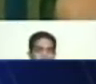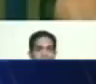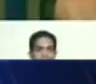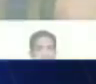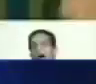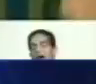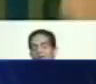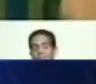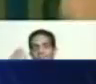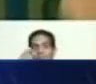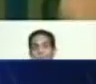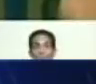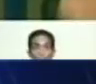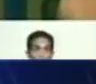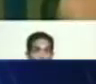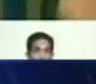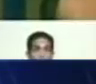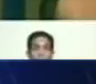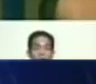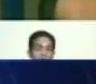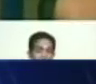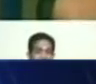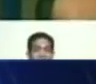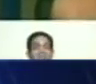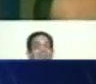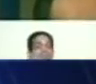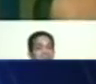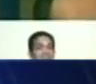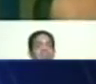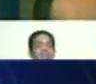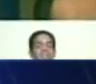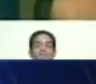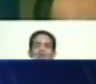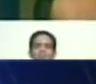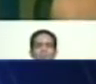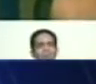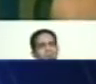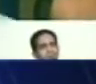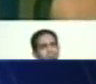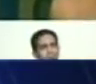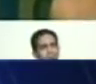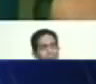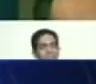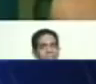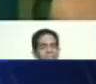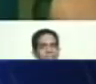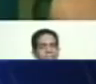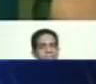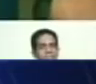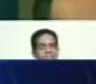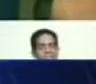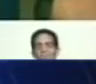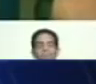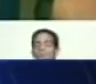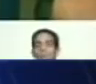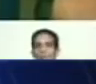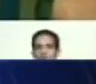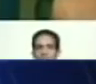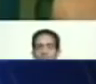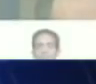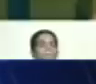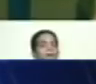eventos de tal manera que pudiésemos ver que eso iba a funcionar correctamente en el día D de la